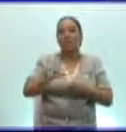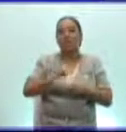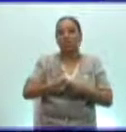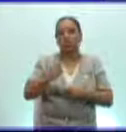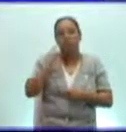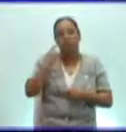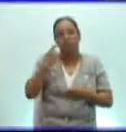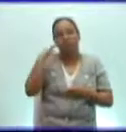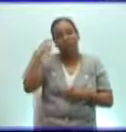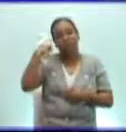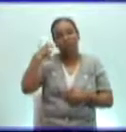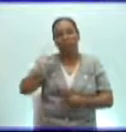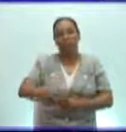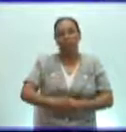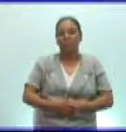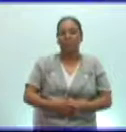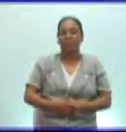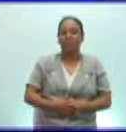este material.